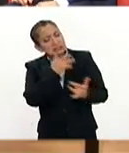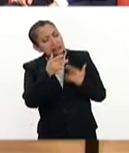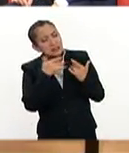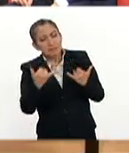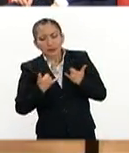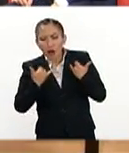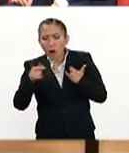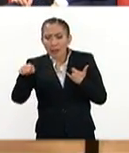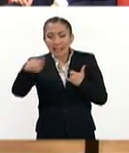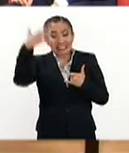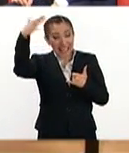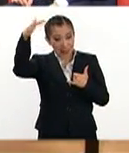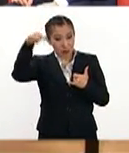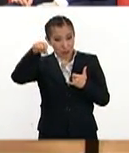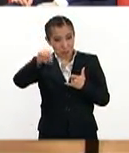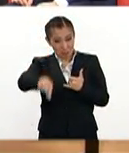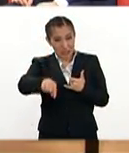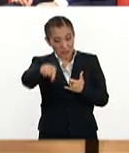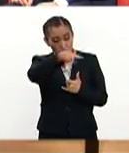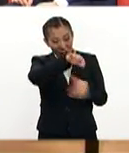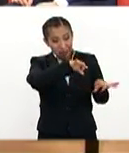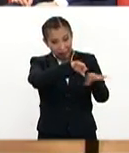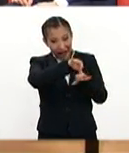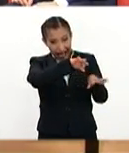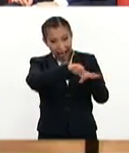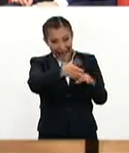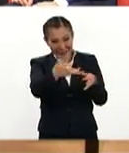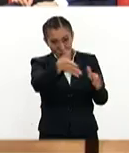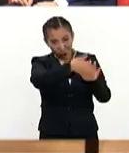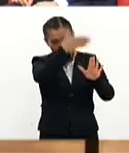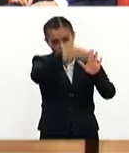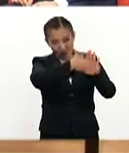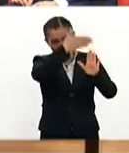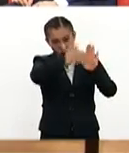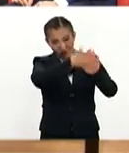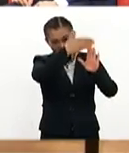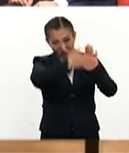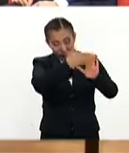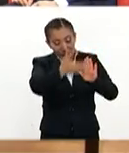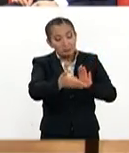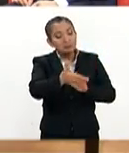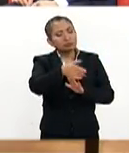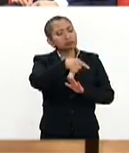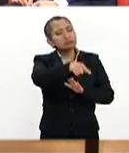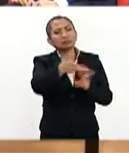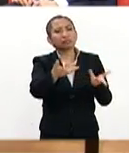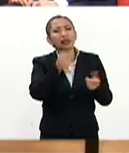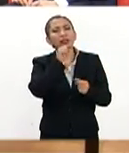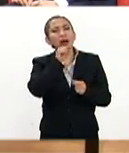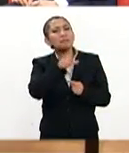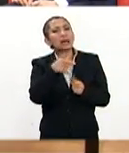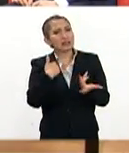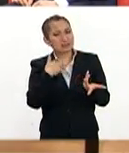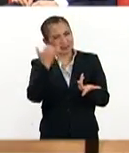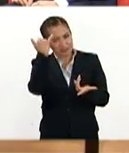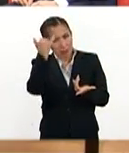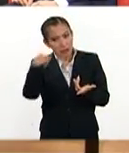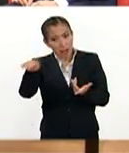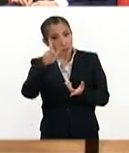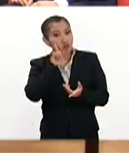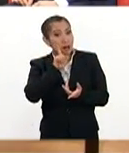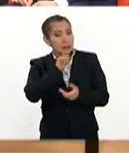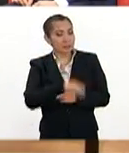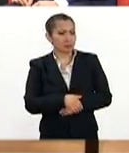los jóvenes y los adultos que están en este oficio, que es el de la albañilería? Pero además, me imagino que debe haber